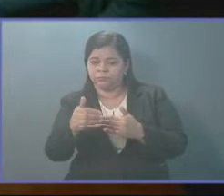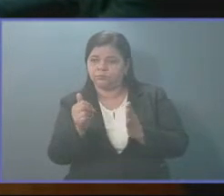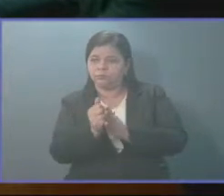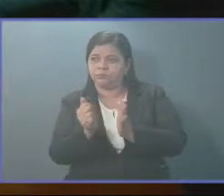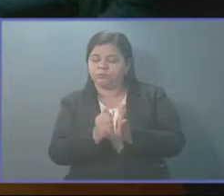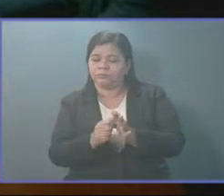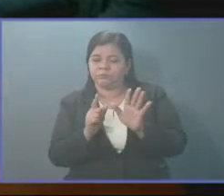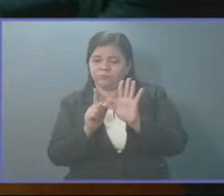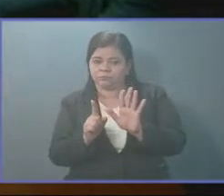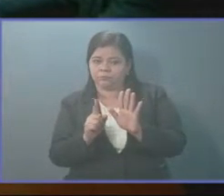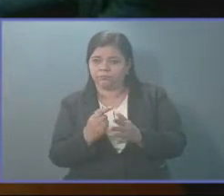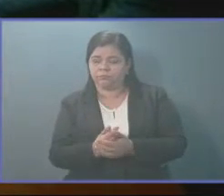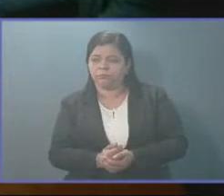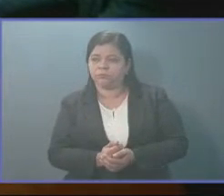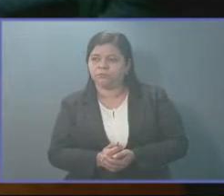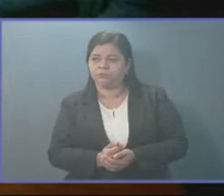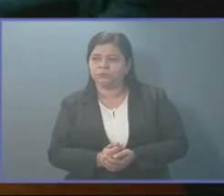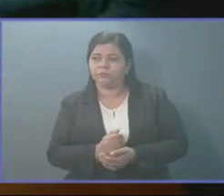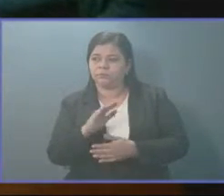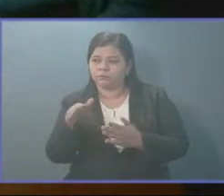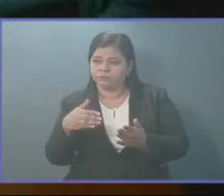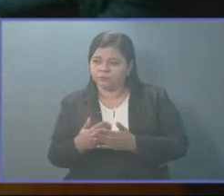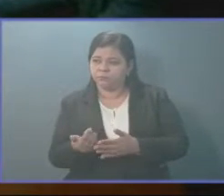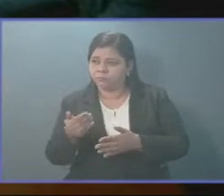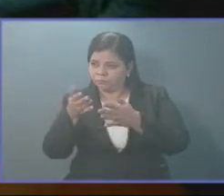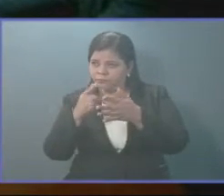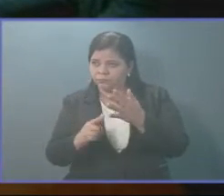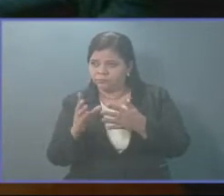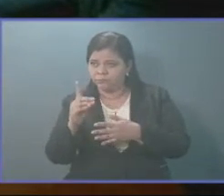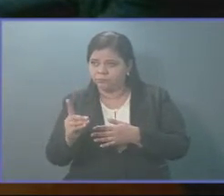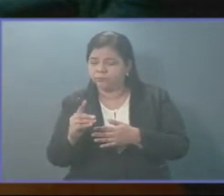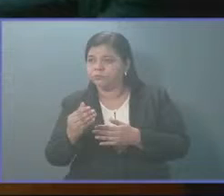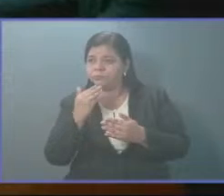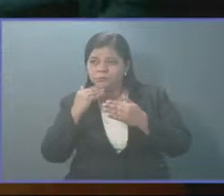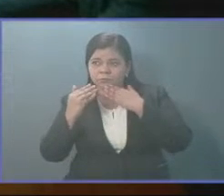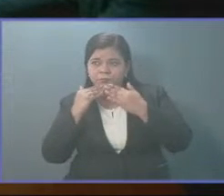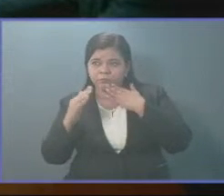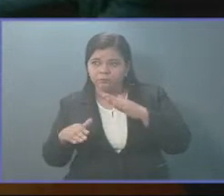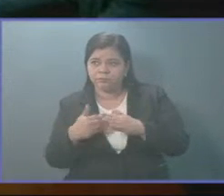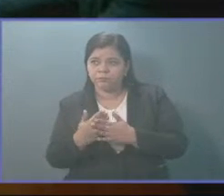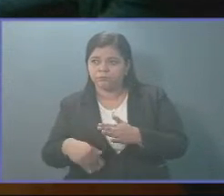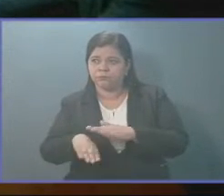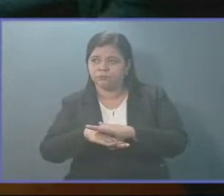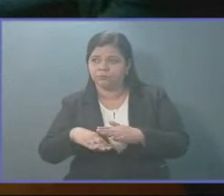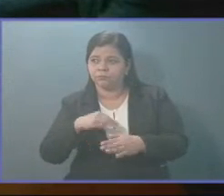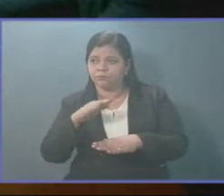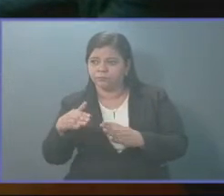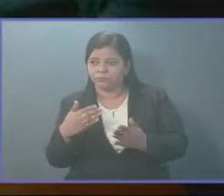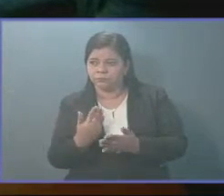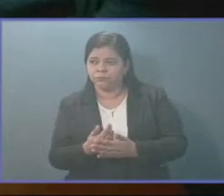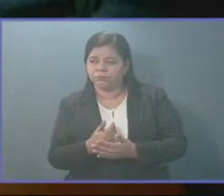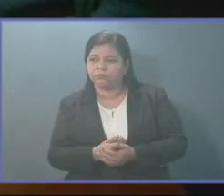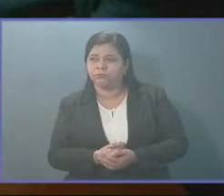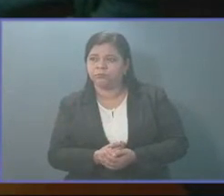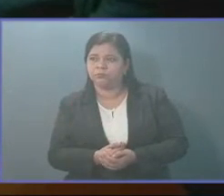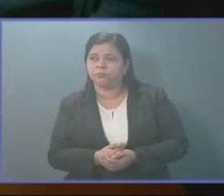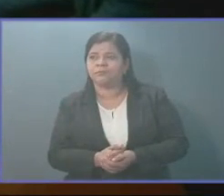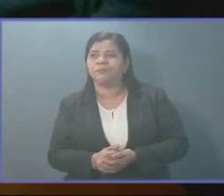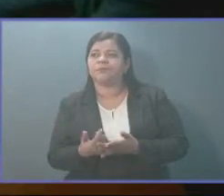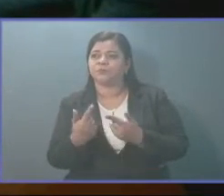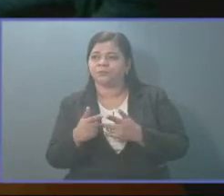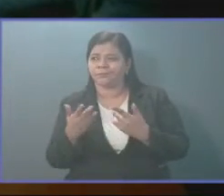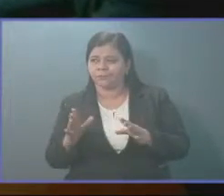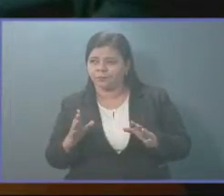Artículo 6. Las disposiciones del presente código deben interpretarse de acuerdo a los principios establecidos en la Constitución de la República, en las